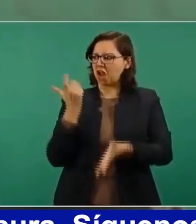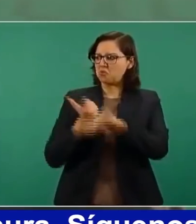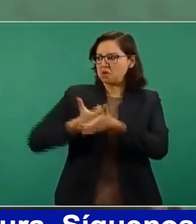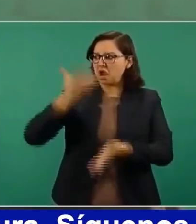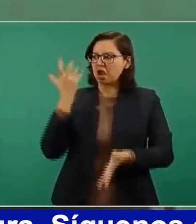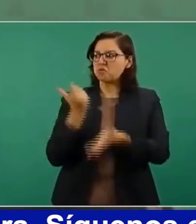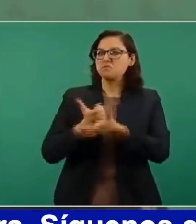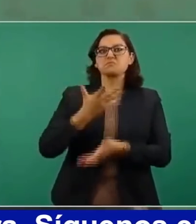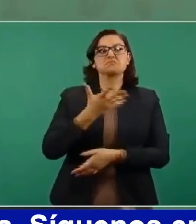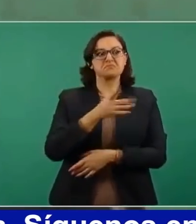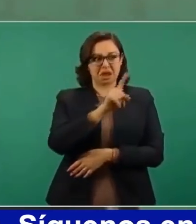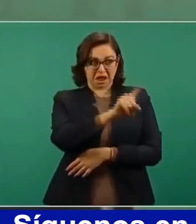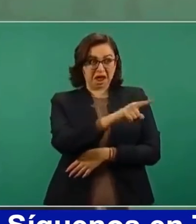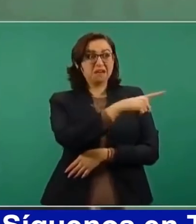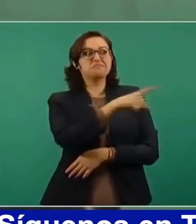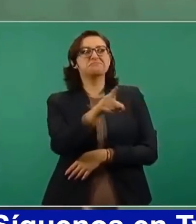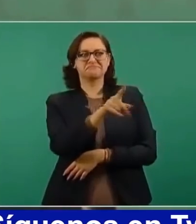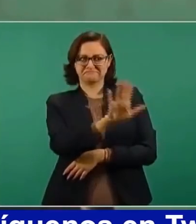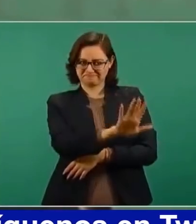entregamos más concesiones,